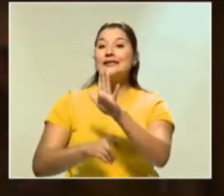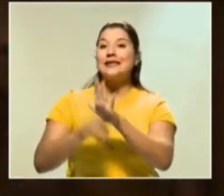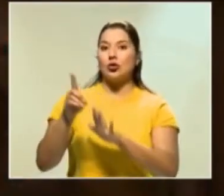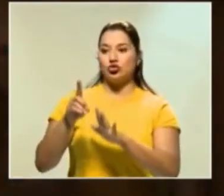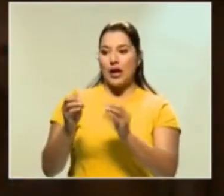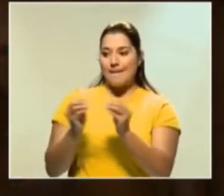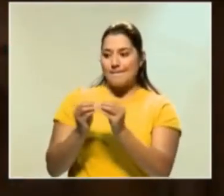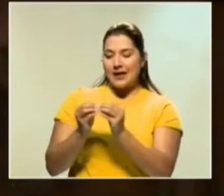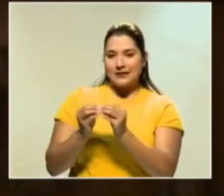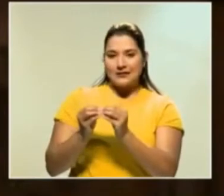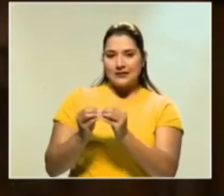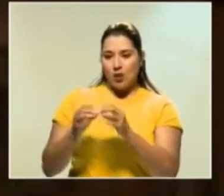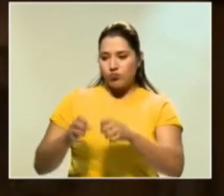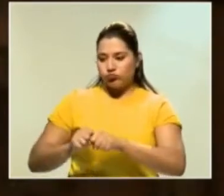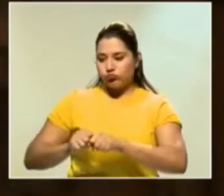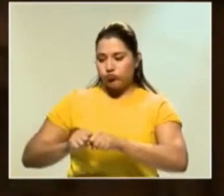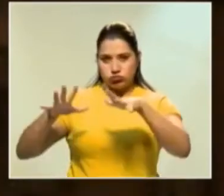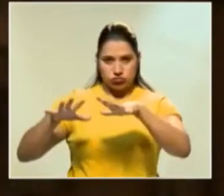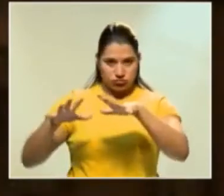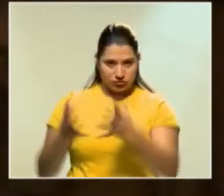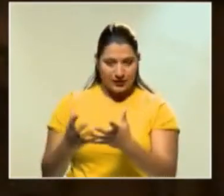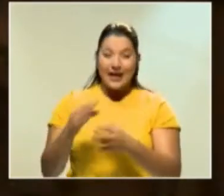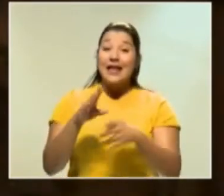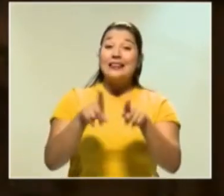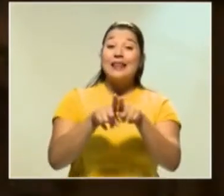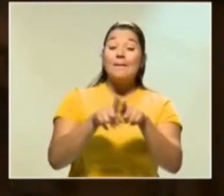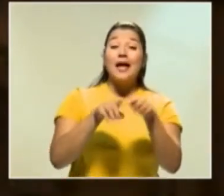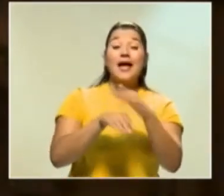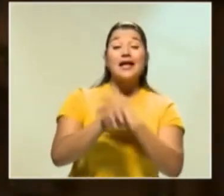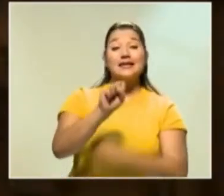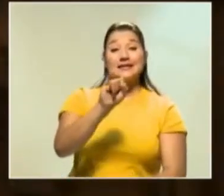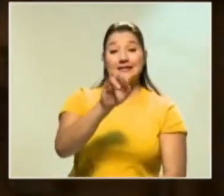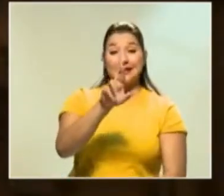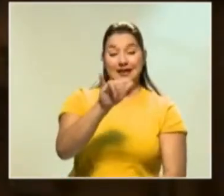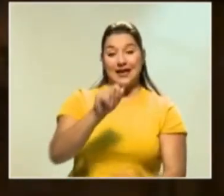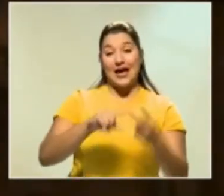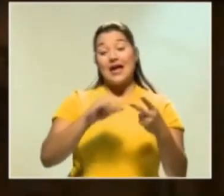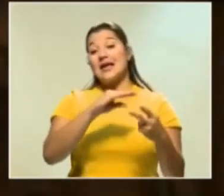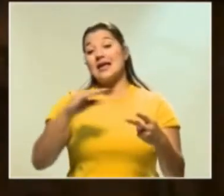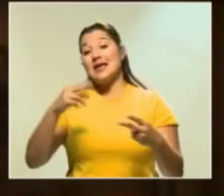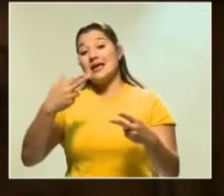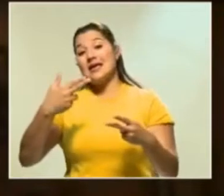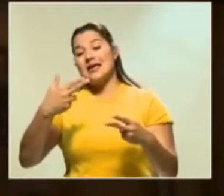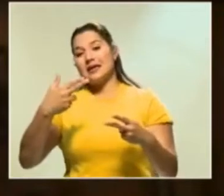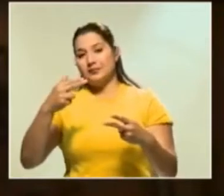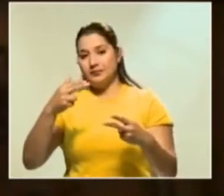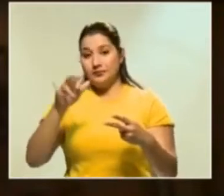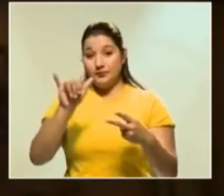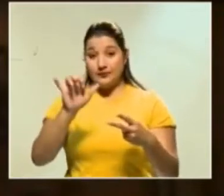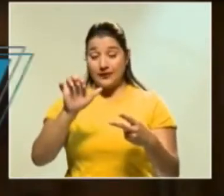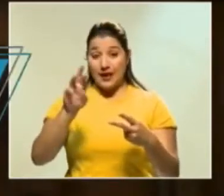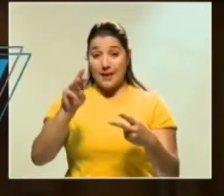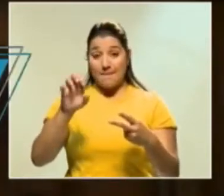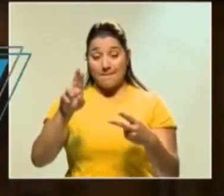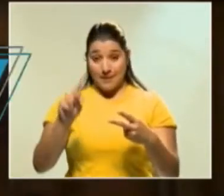nucleares, y también en estos otros países, en Siria y en Yemen, para extender su influencia territorial y poder obtener